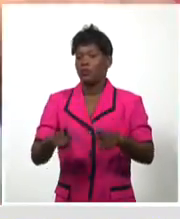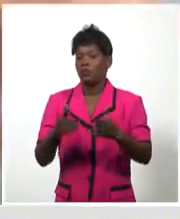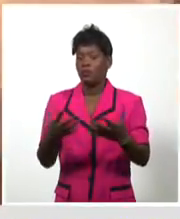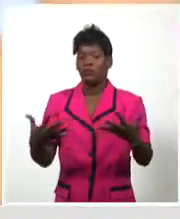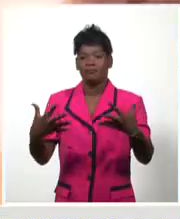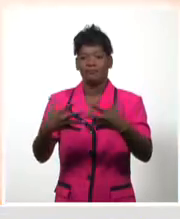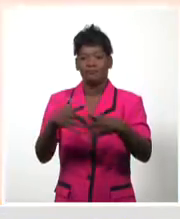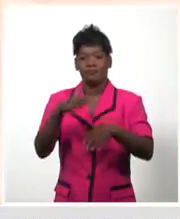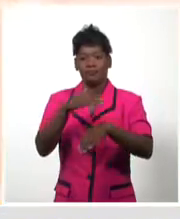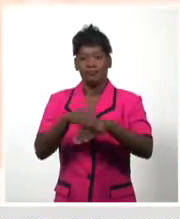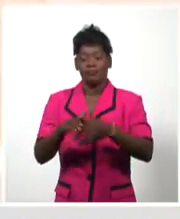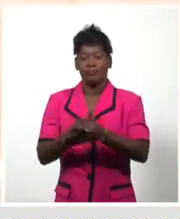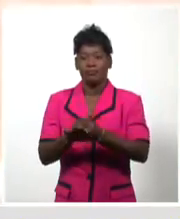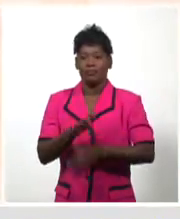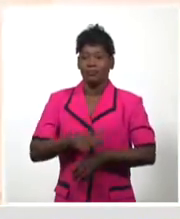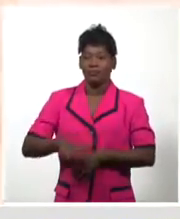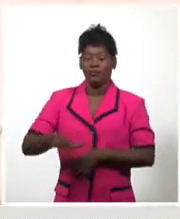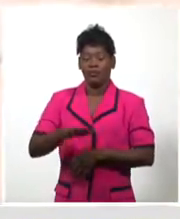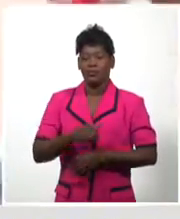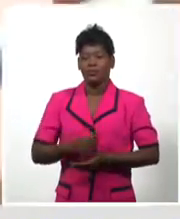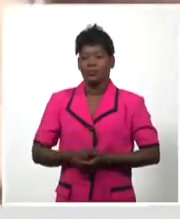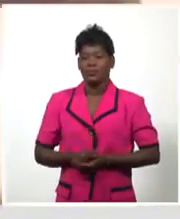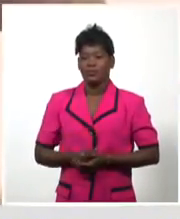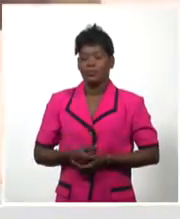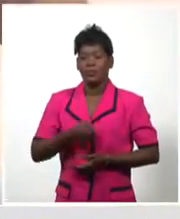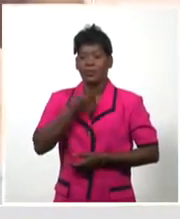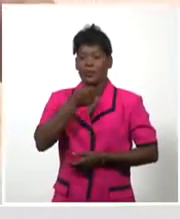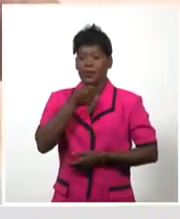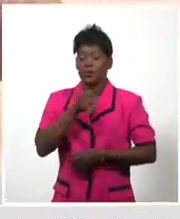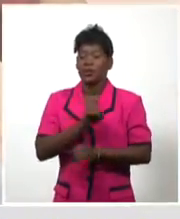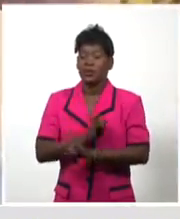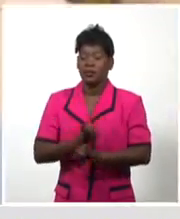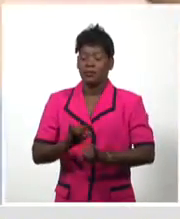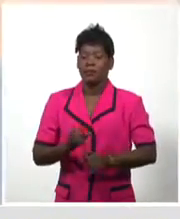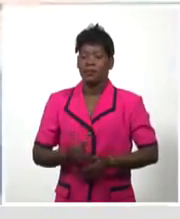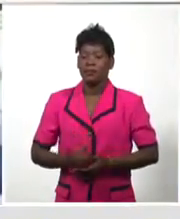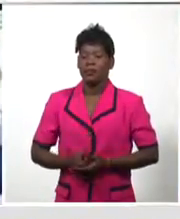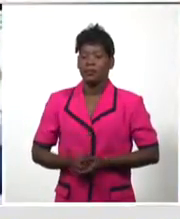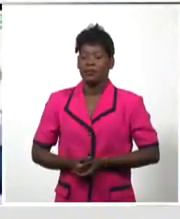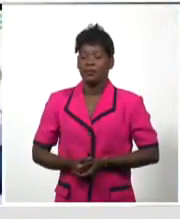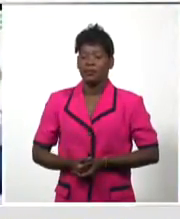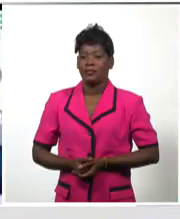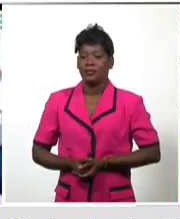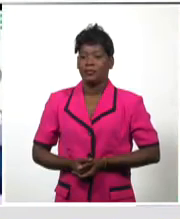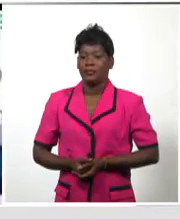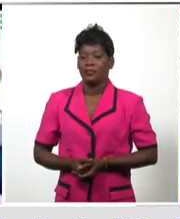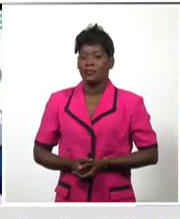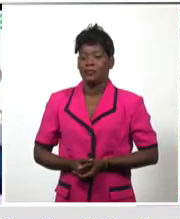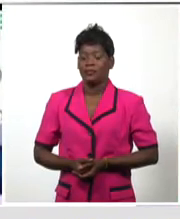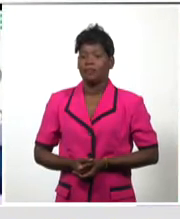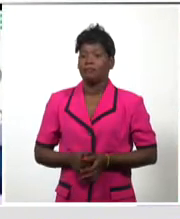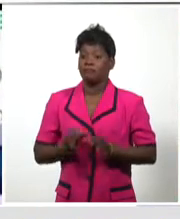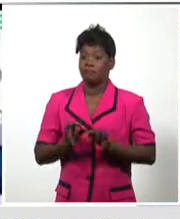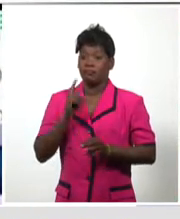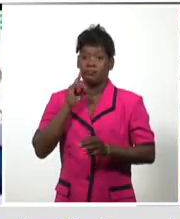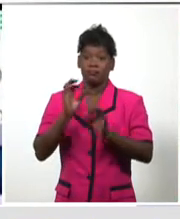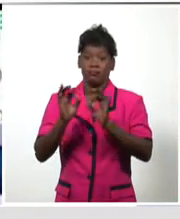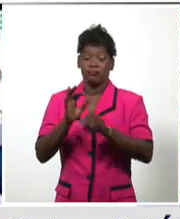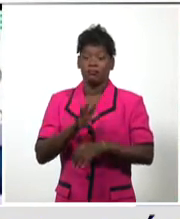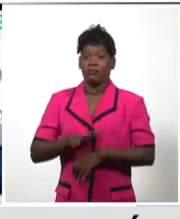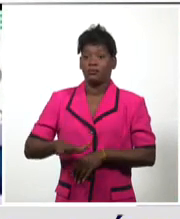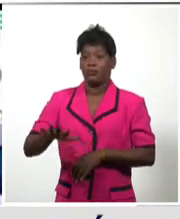salva. Claudia González Catalán, Sistema Informativo de la Televisión Cubana. Protección al máximo para todo el